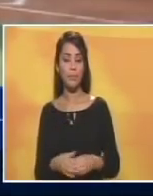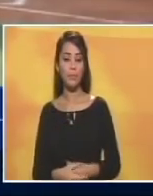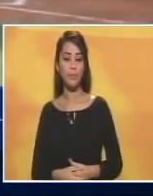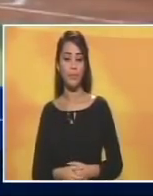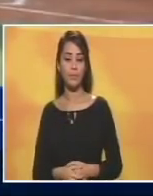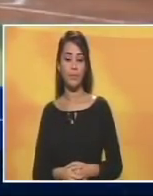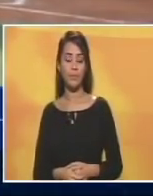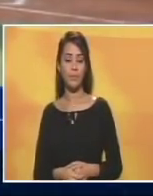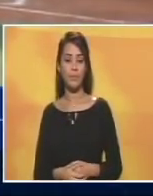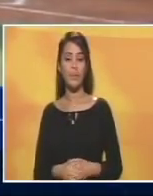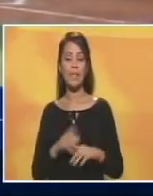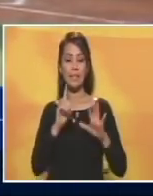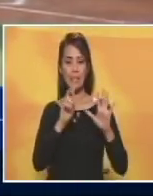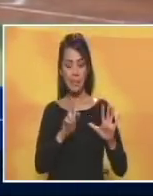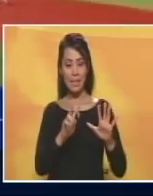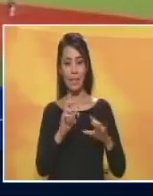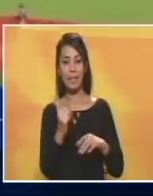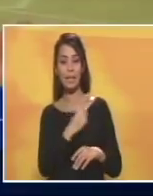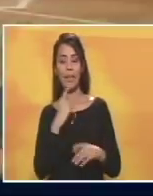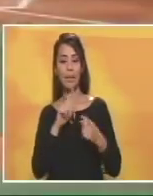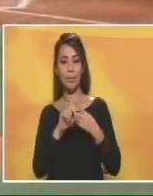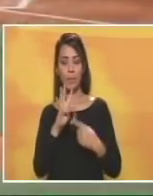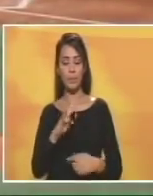Granma de Cuba 7-4.